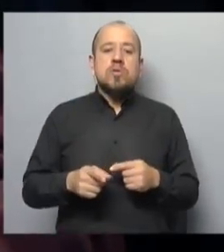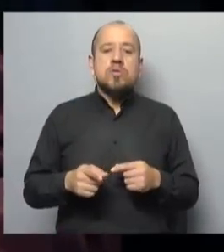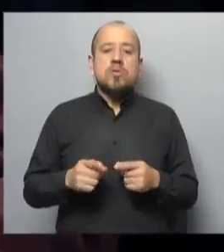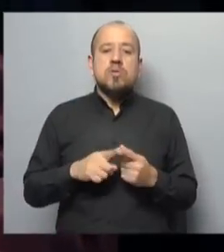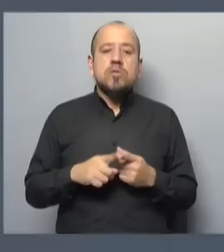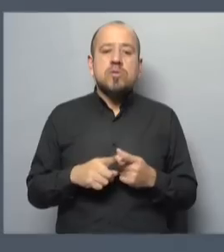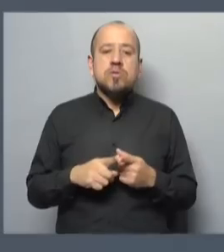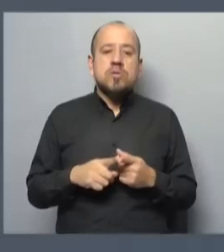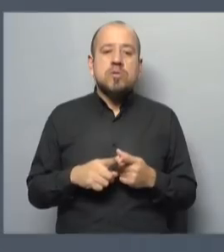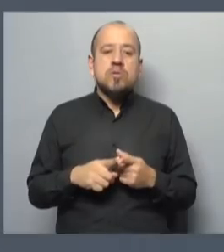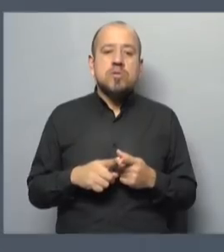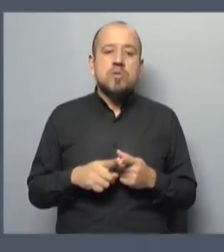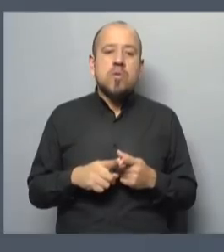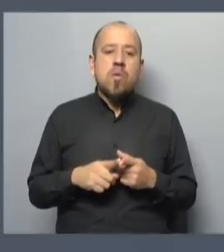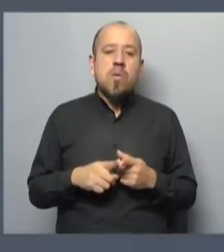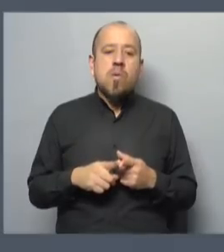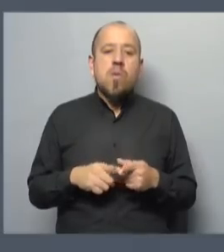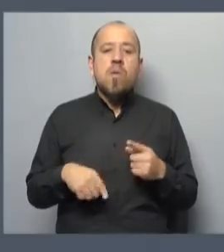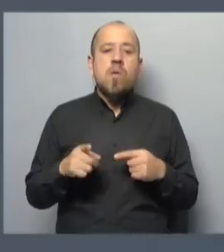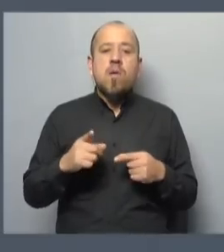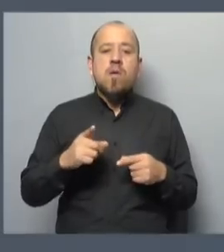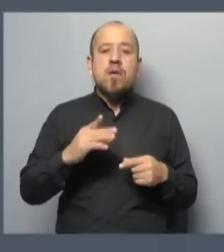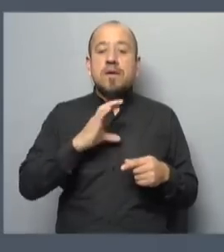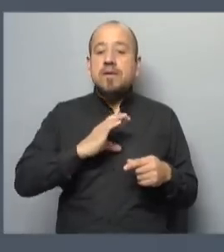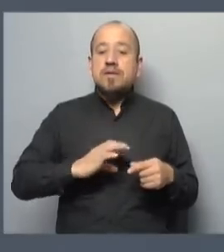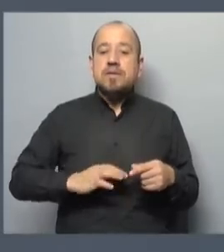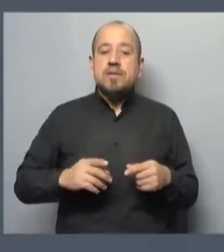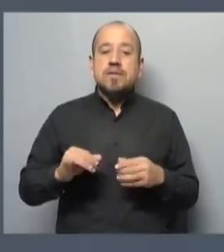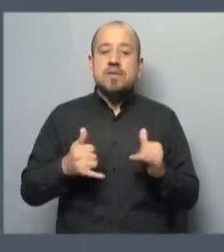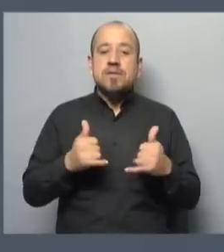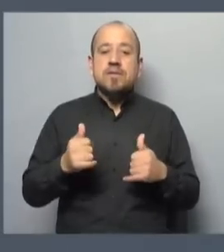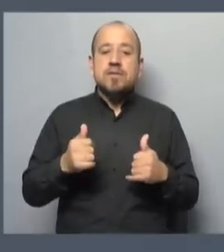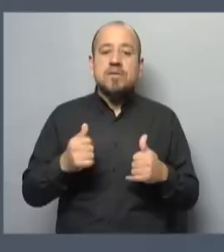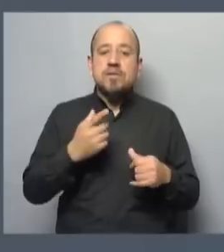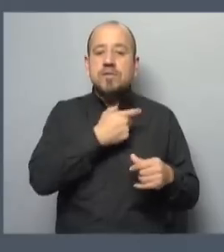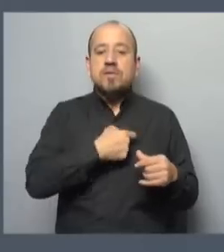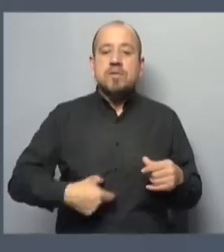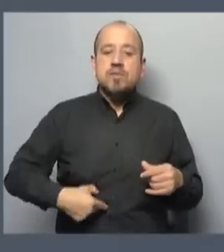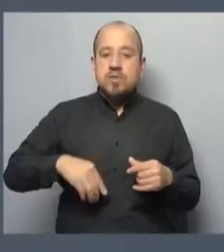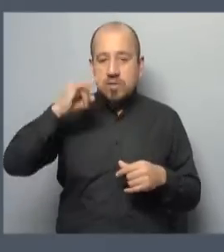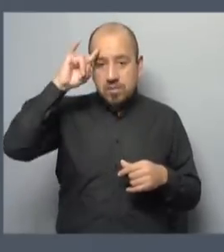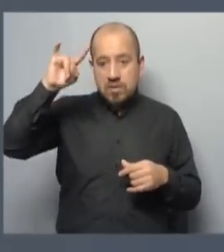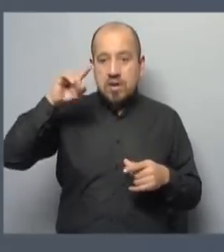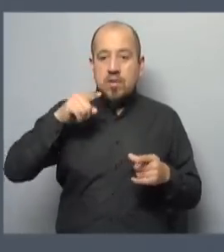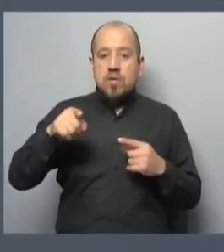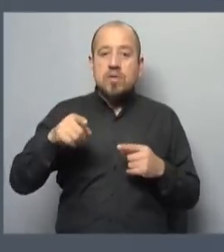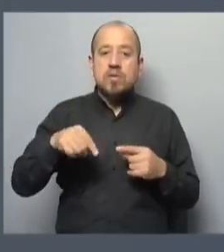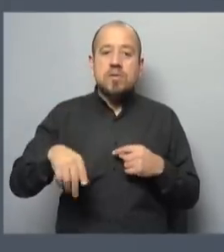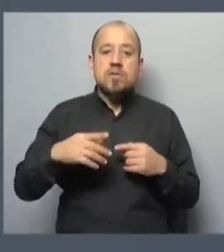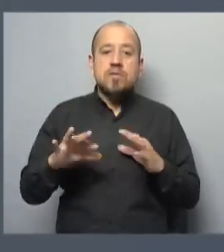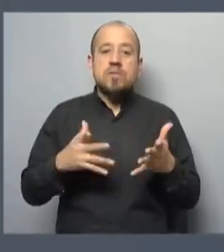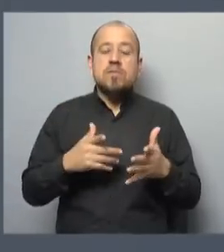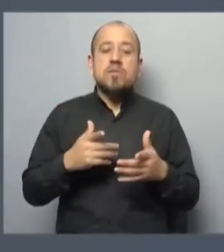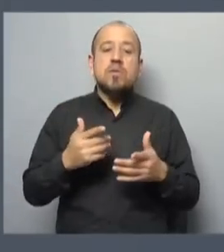pero yo creo que tenía esa característica para ser jugar me gusta mucho los equipo del prado por mi forma de jugar